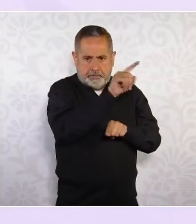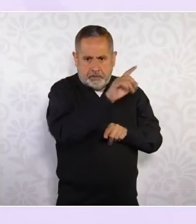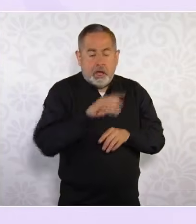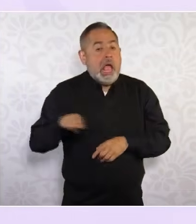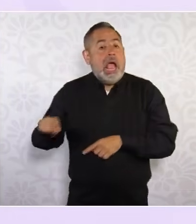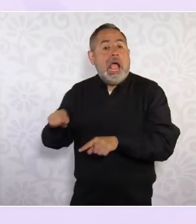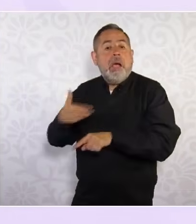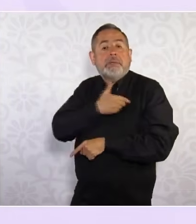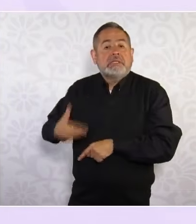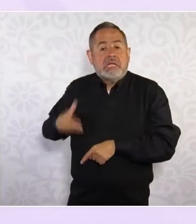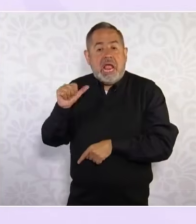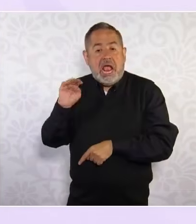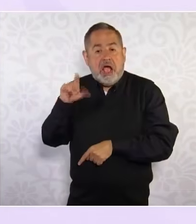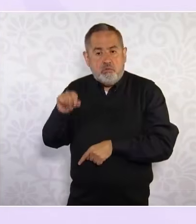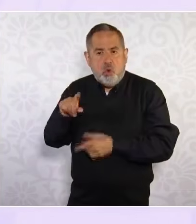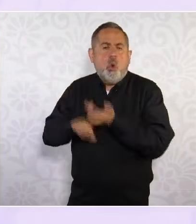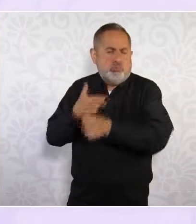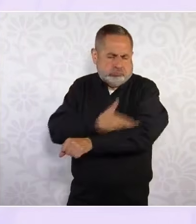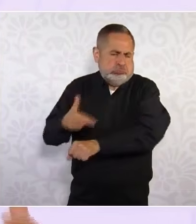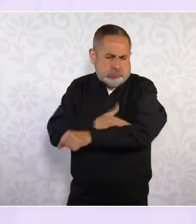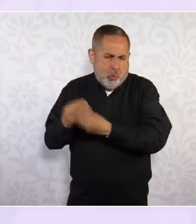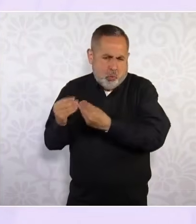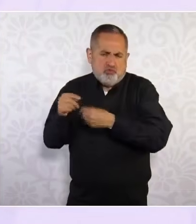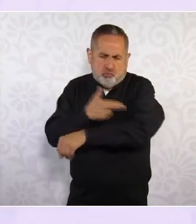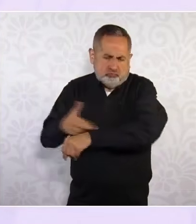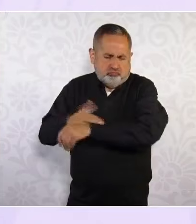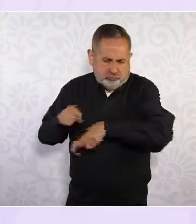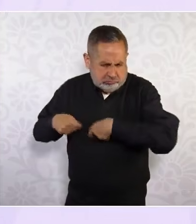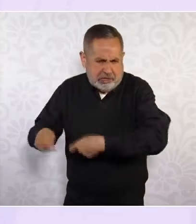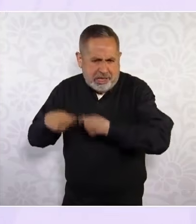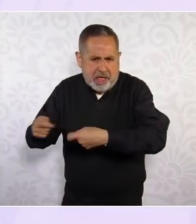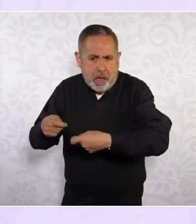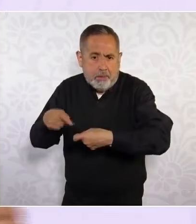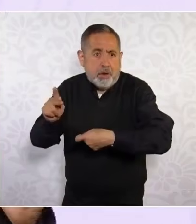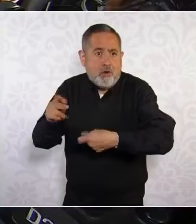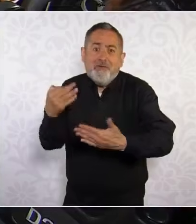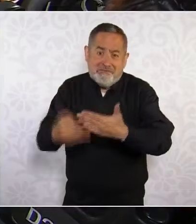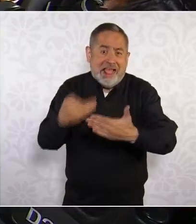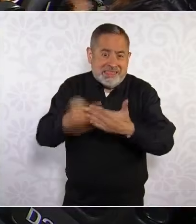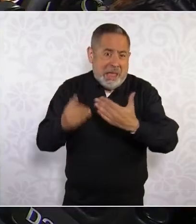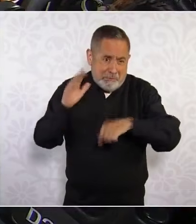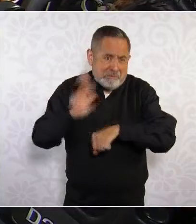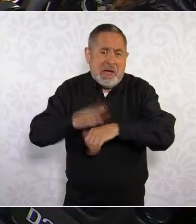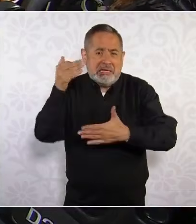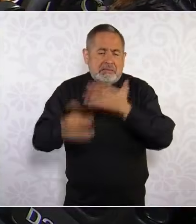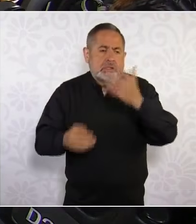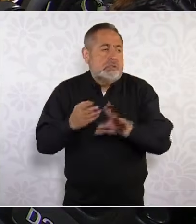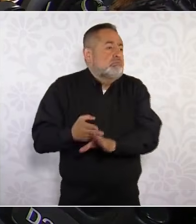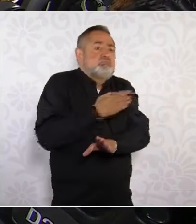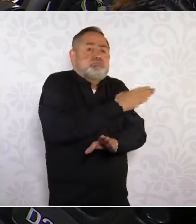del presidente López Obrador se hizo muchísimo, pero todavía queda mucho por hacer, pues de todo ese periodo neoliberal